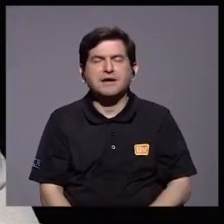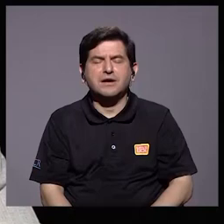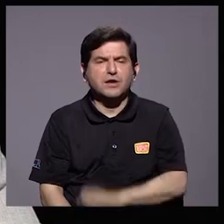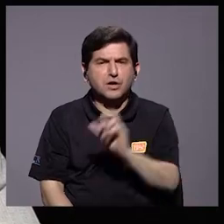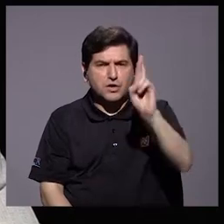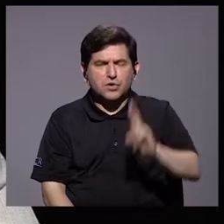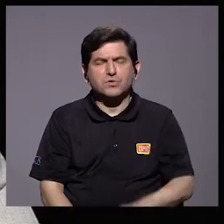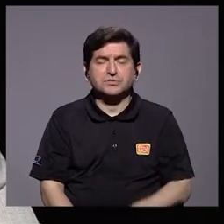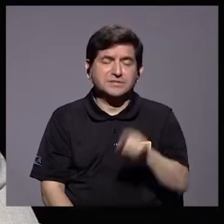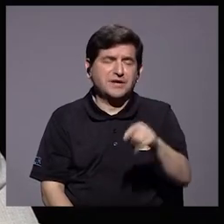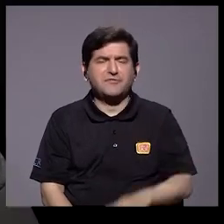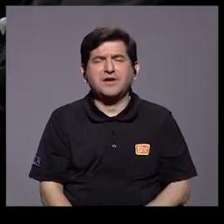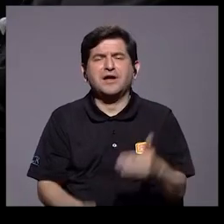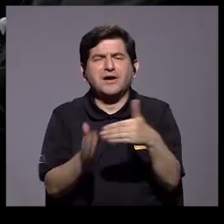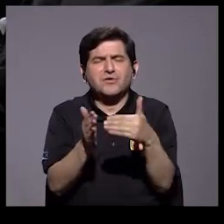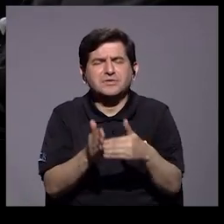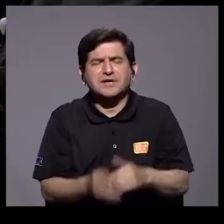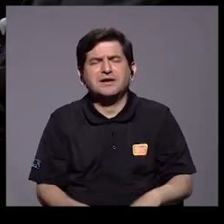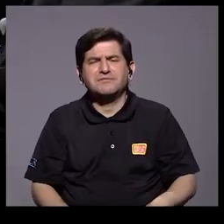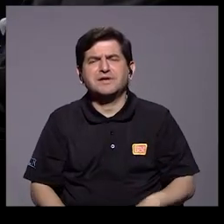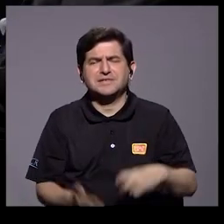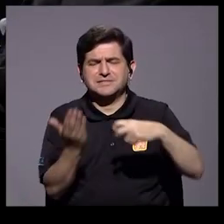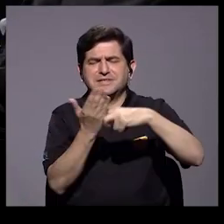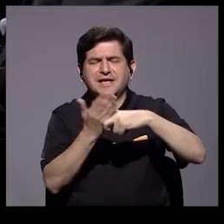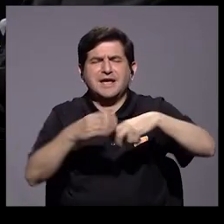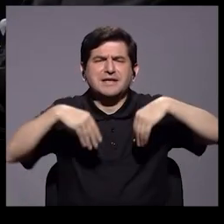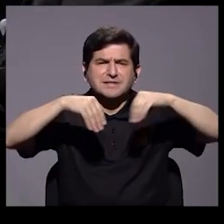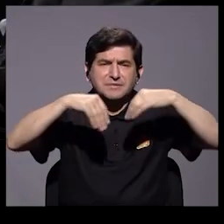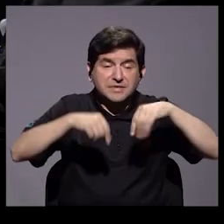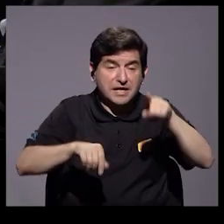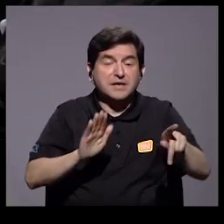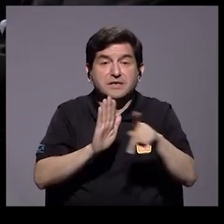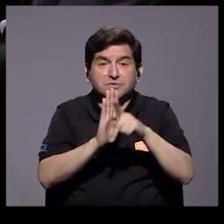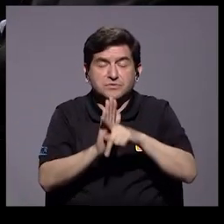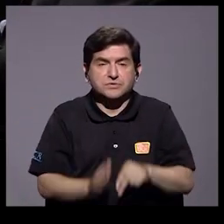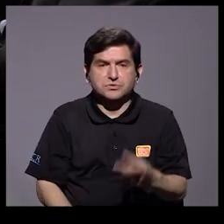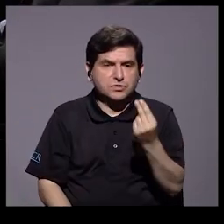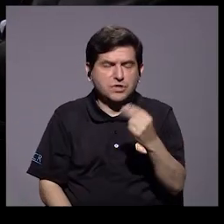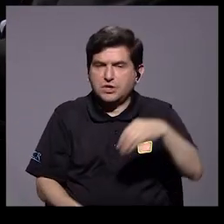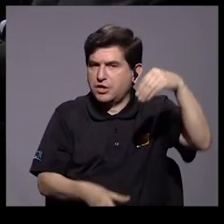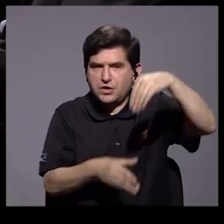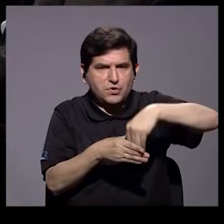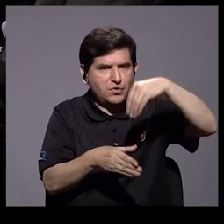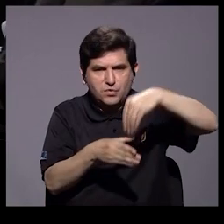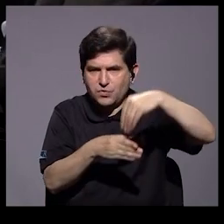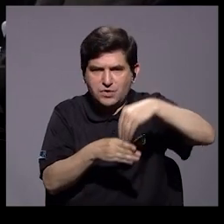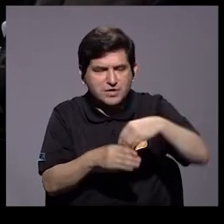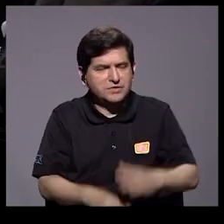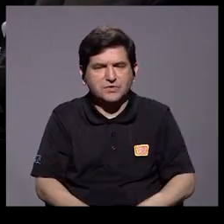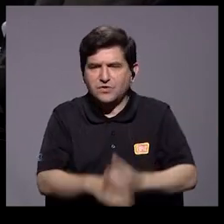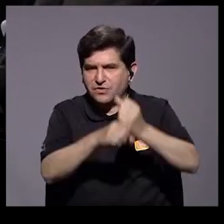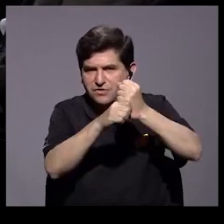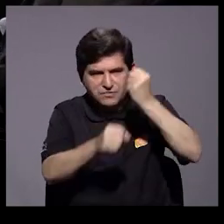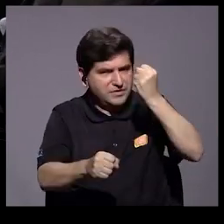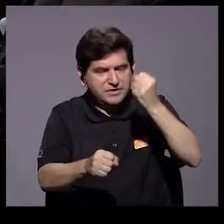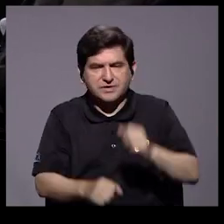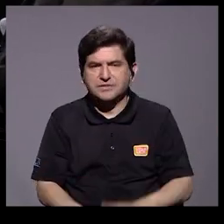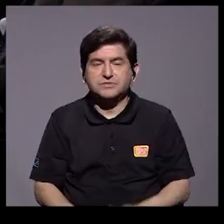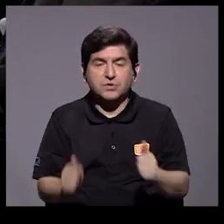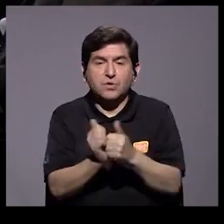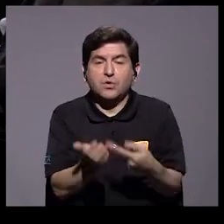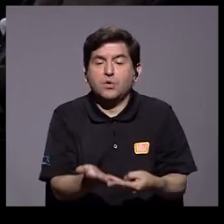costa rica hizo una fiesta de reventa lo cual es totalmente prohibido porque ese dinero no ingresó a las arcas de la federación